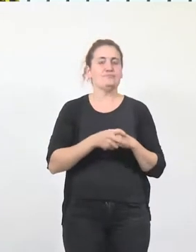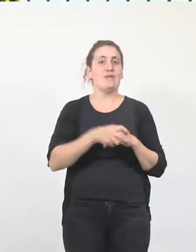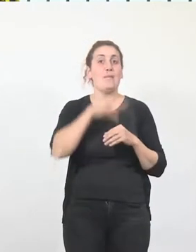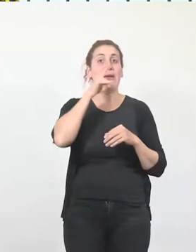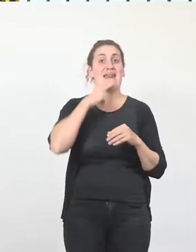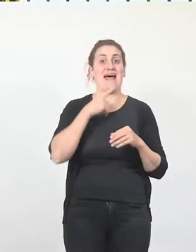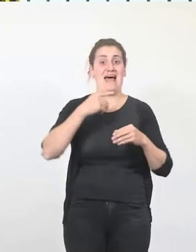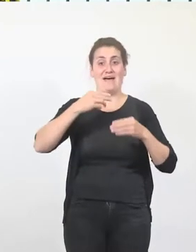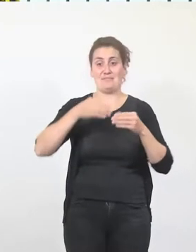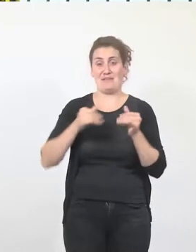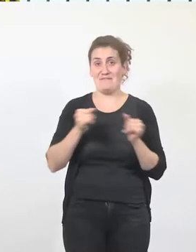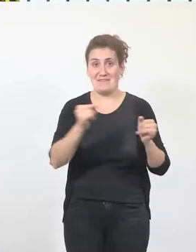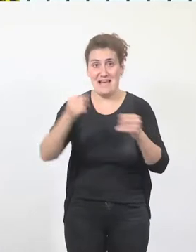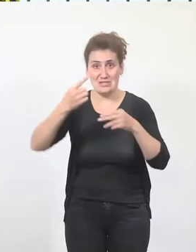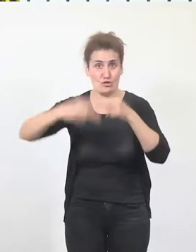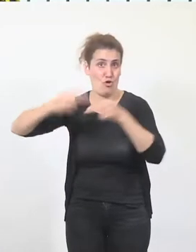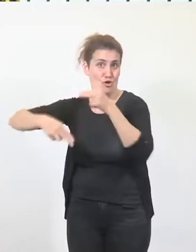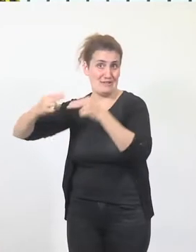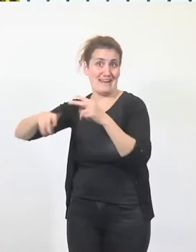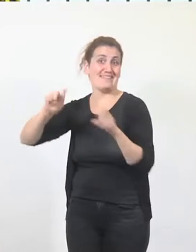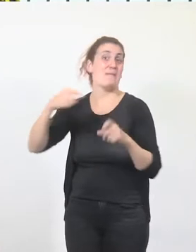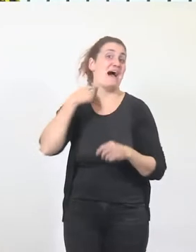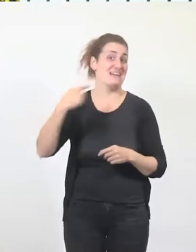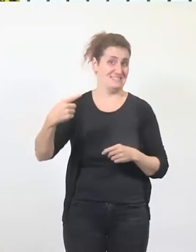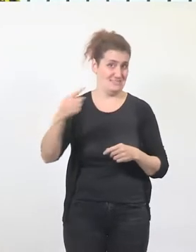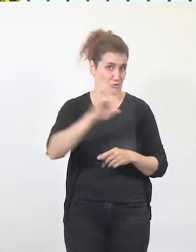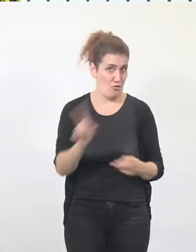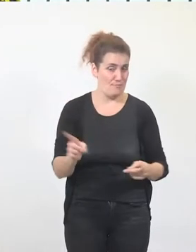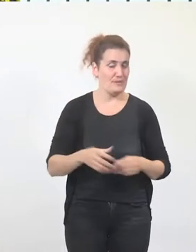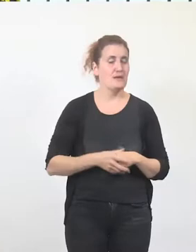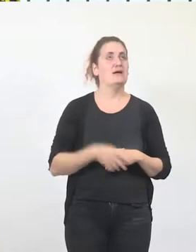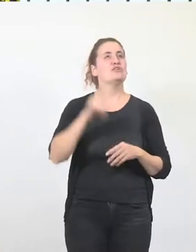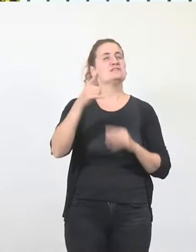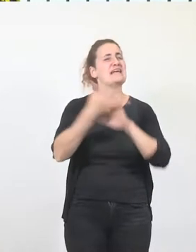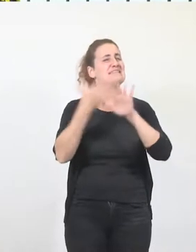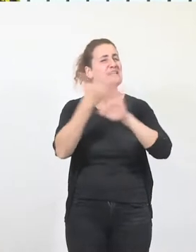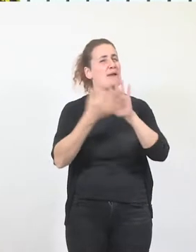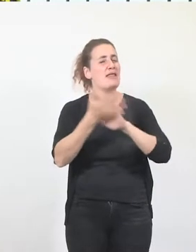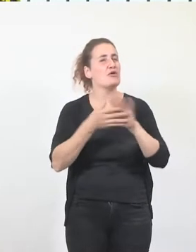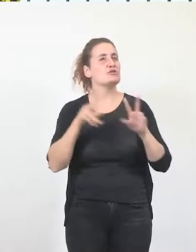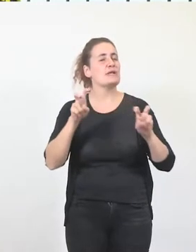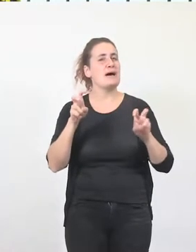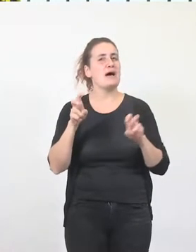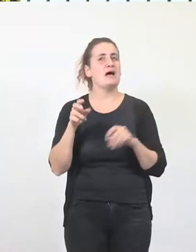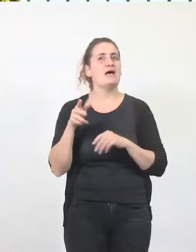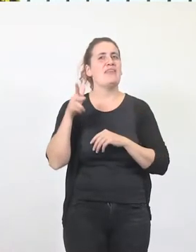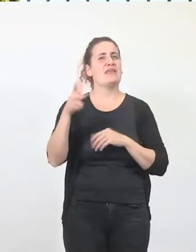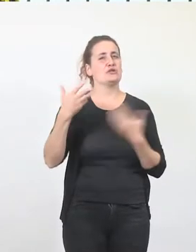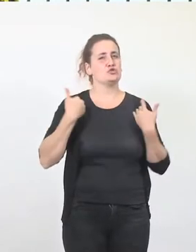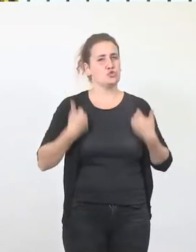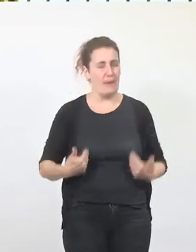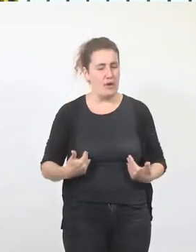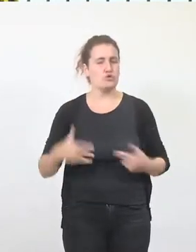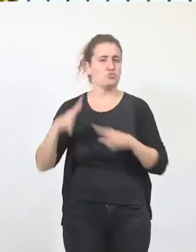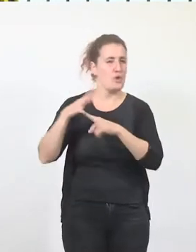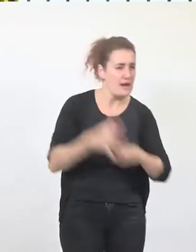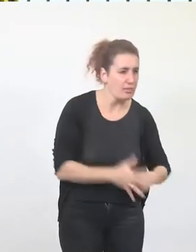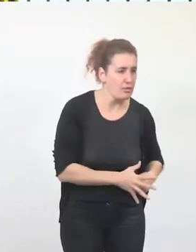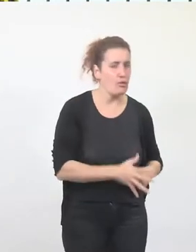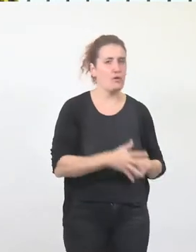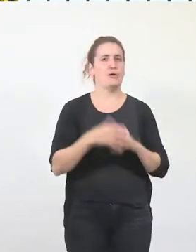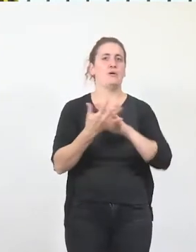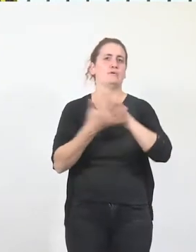para que no se corten las vías. Sí. Has mencionado, hablamos de derechos humanos, de vulneración. Vamos a entrar enseguida a lo que son